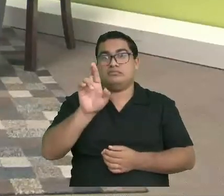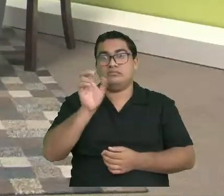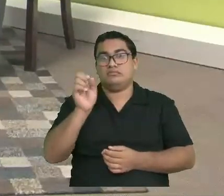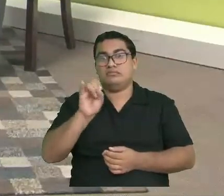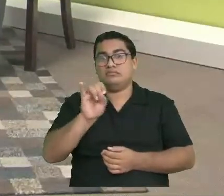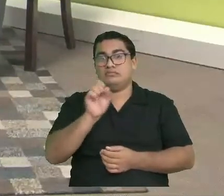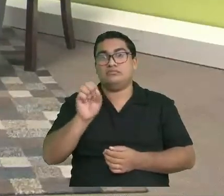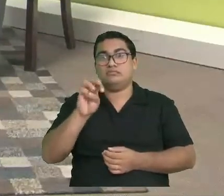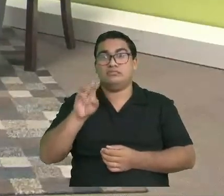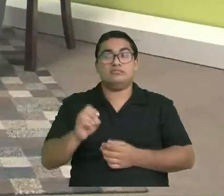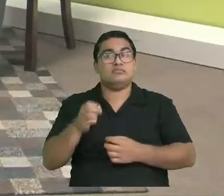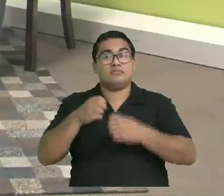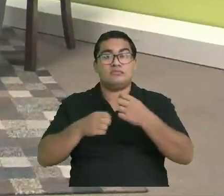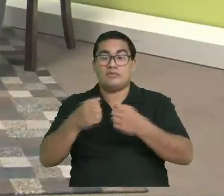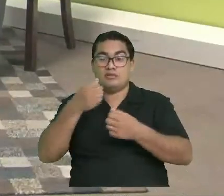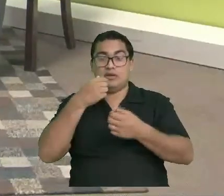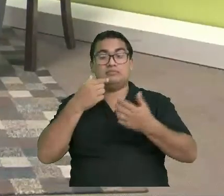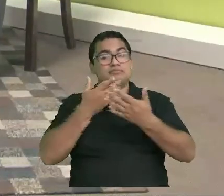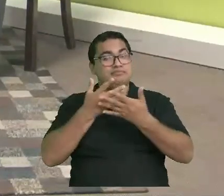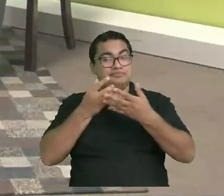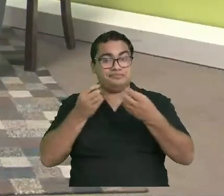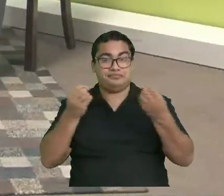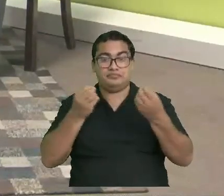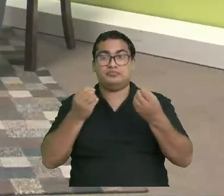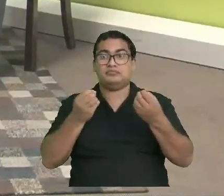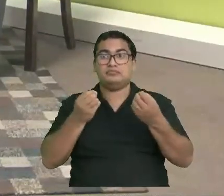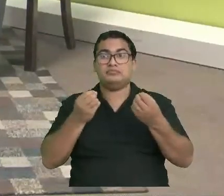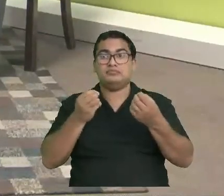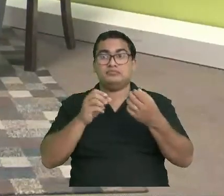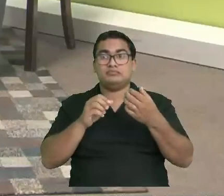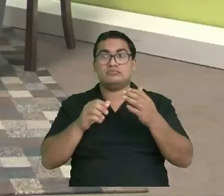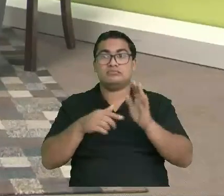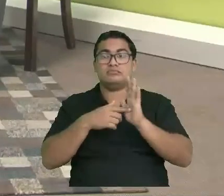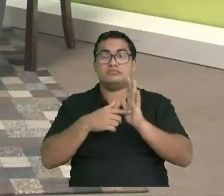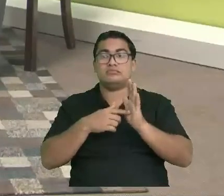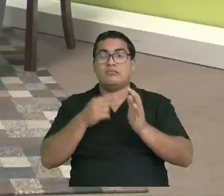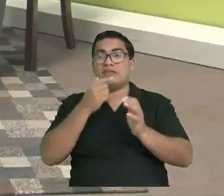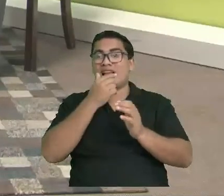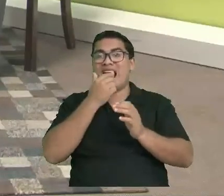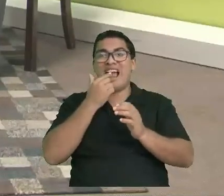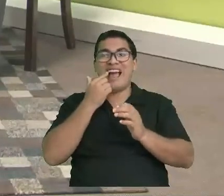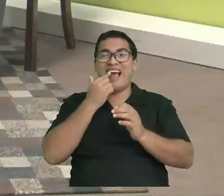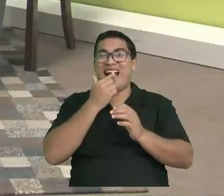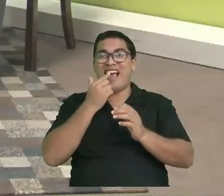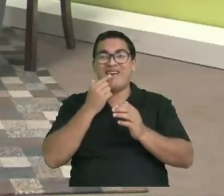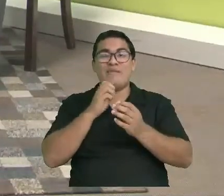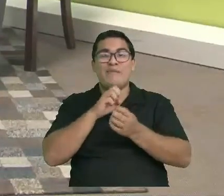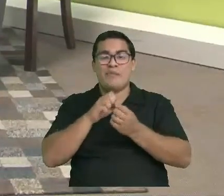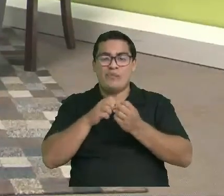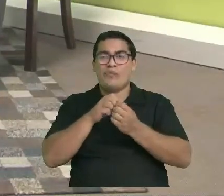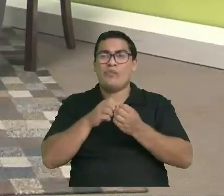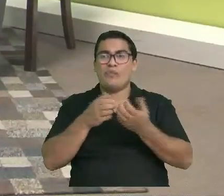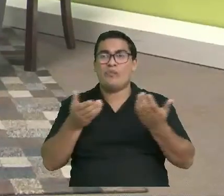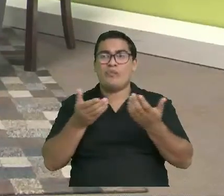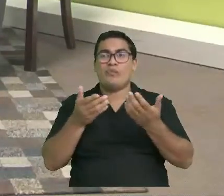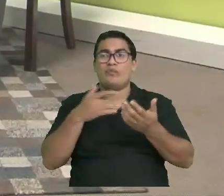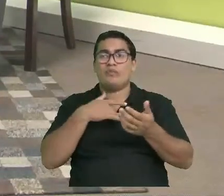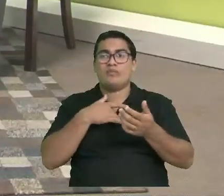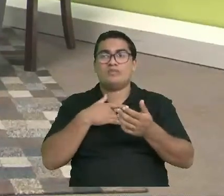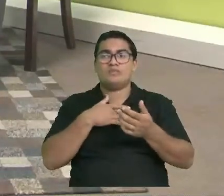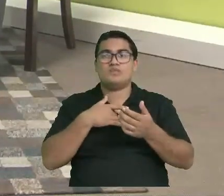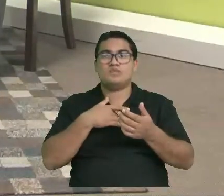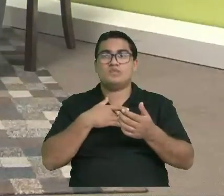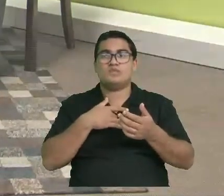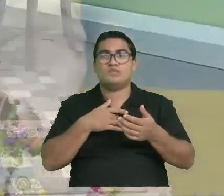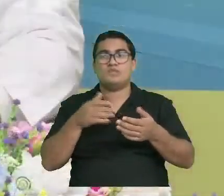resuelto, porque para rehabilitar un diente que ya está desgastado se tiene que hacer, bueno,